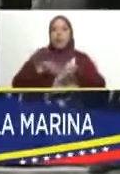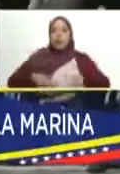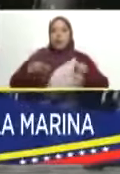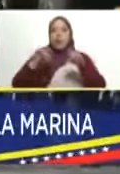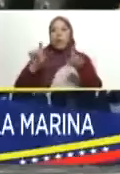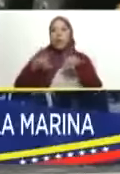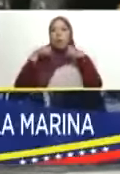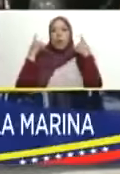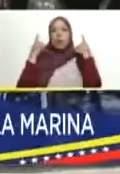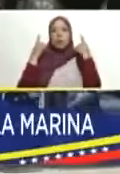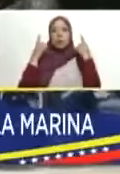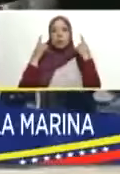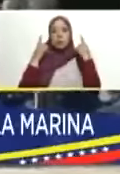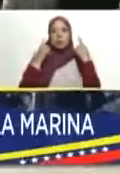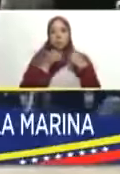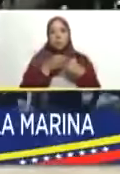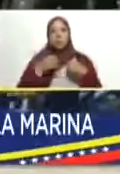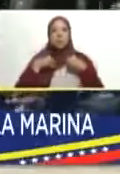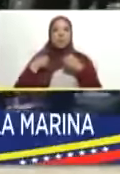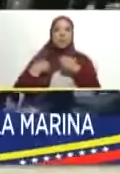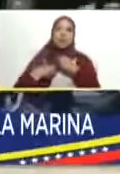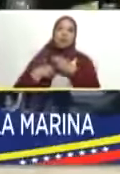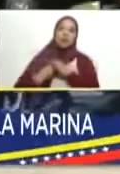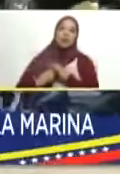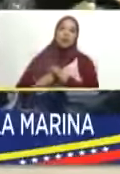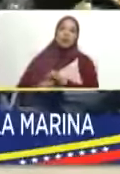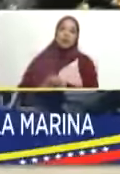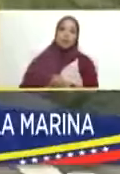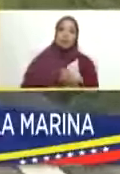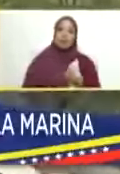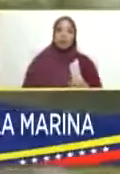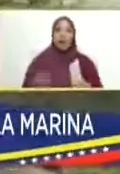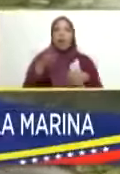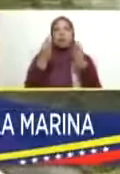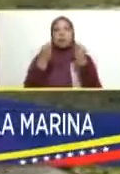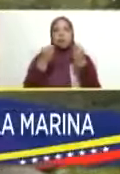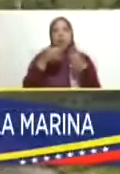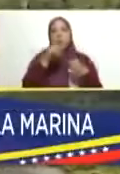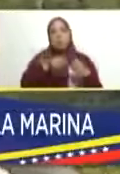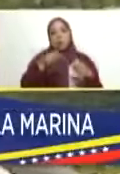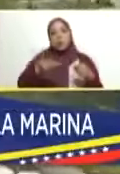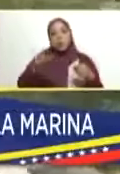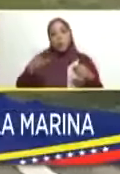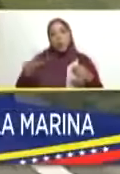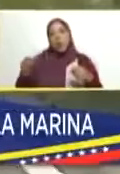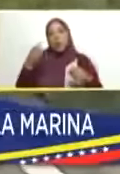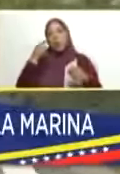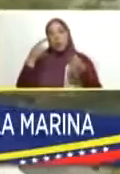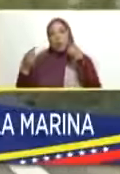Guaira. Correcto, sí. Mire ese poco de muchachas allá. Ay, y